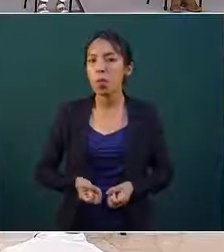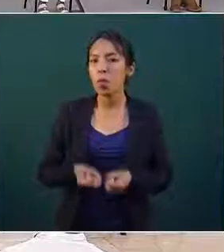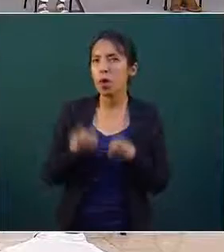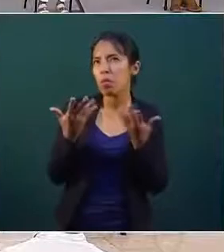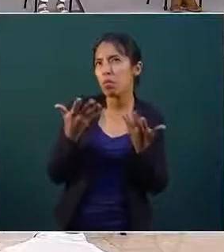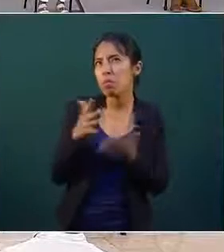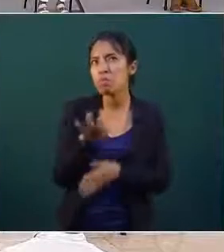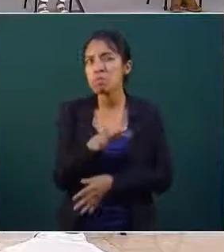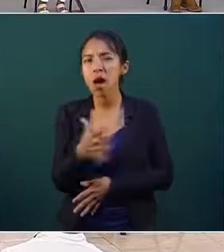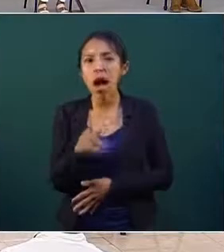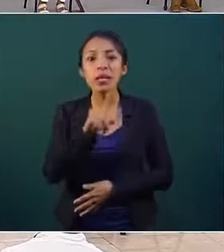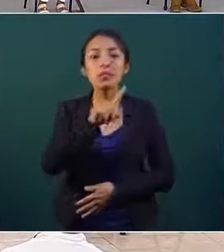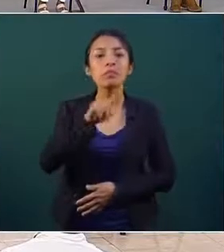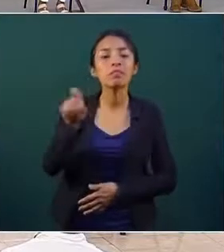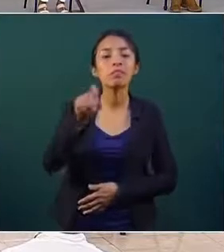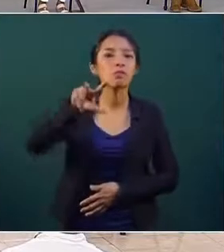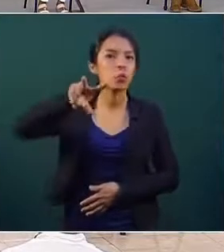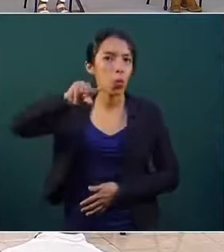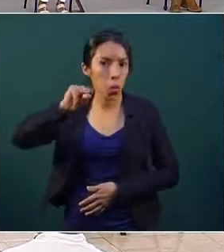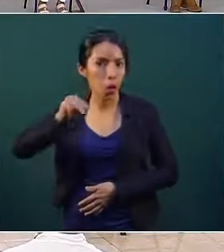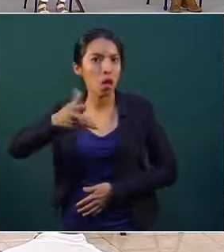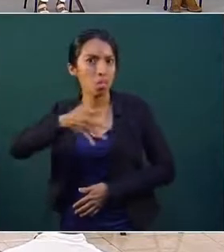un poco más de 180